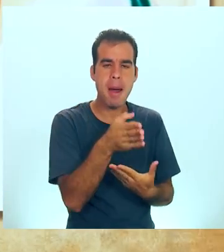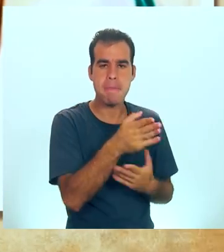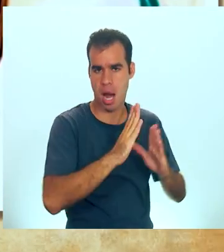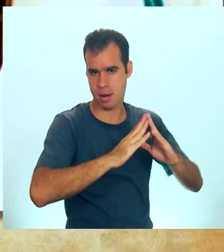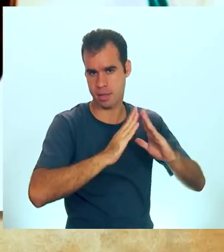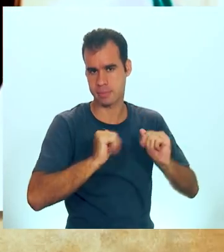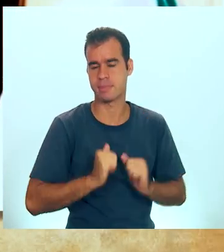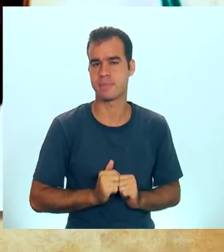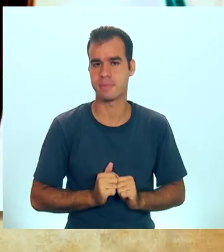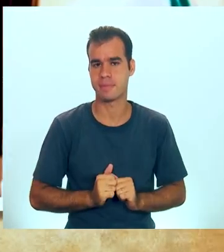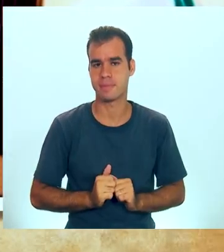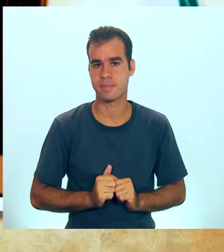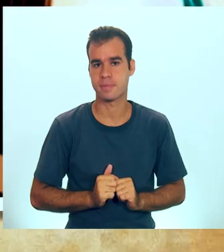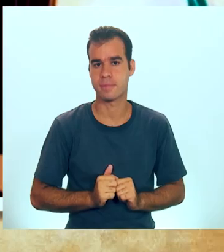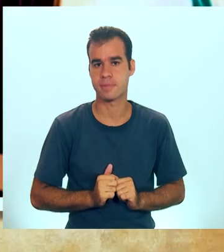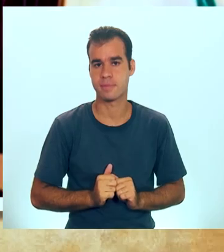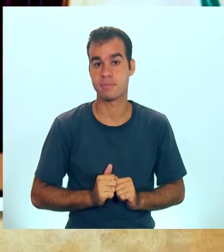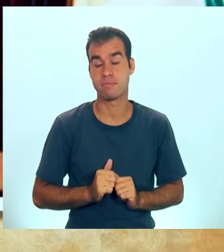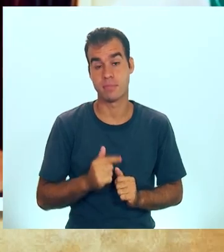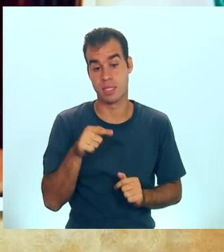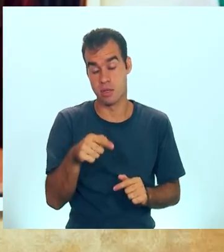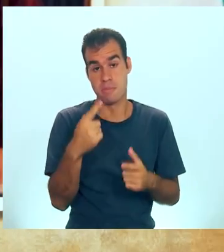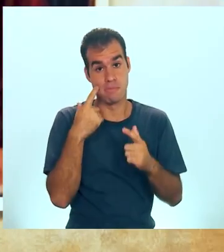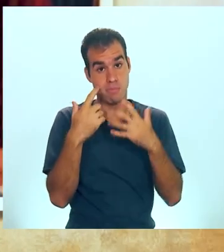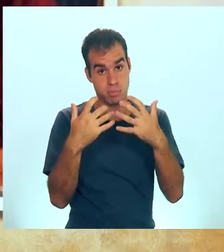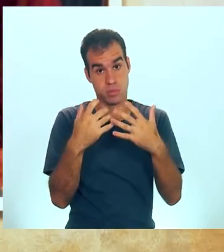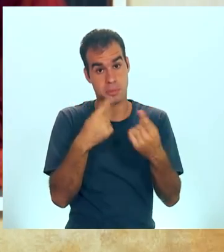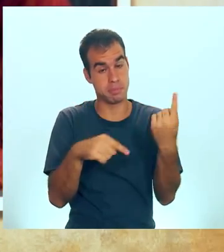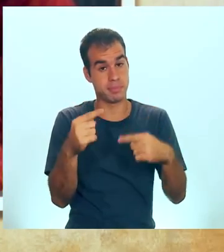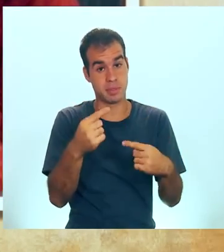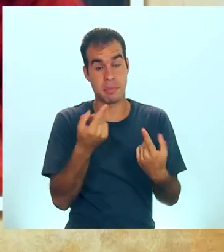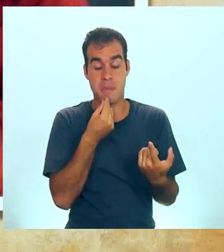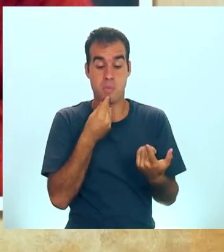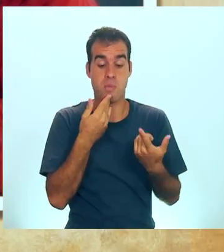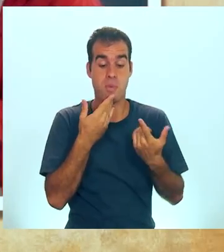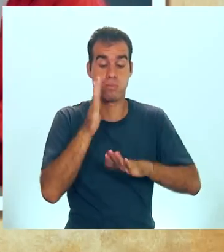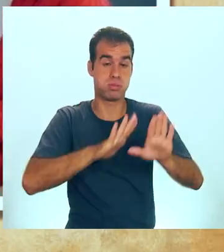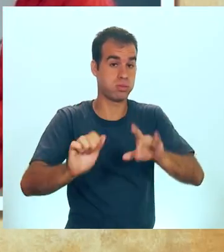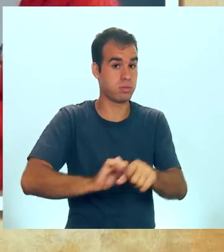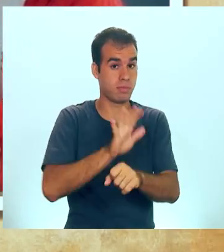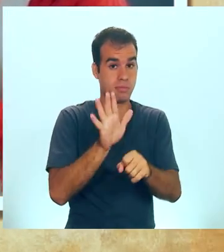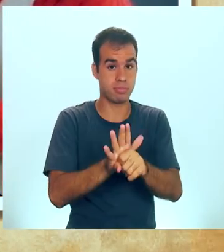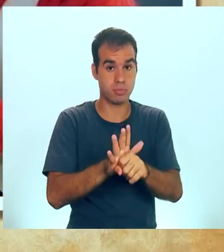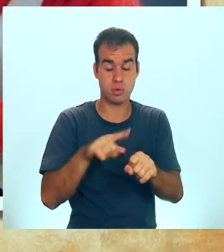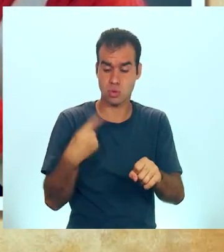pilar fundamental en la erradicación del virus, ya que estuvimos ahí día tras día,